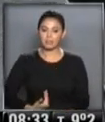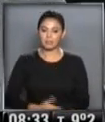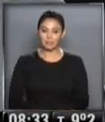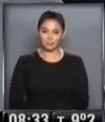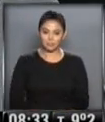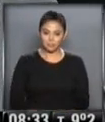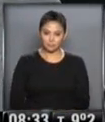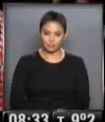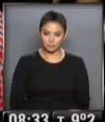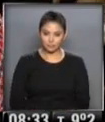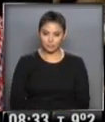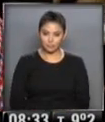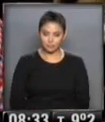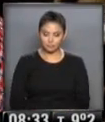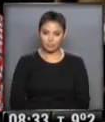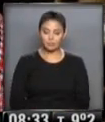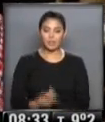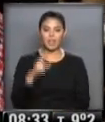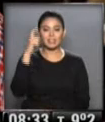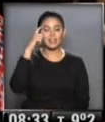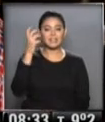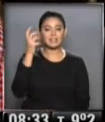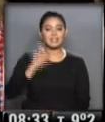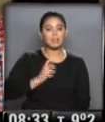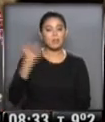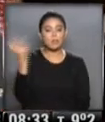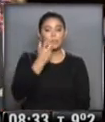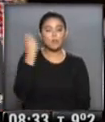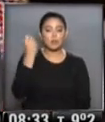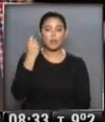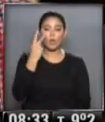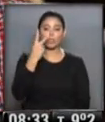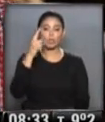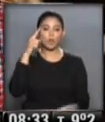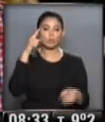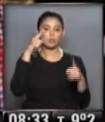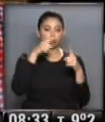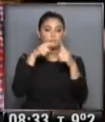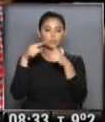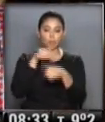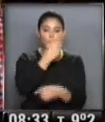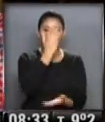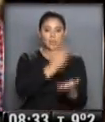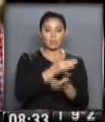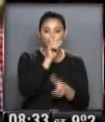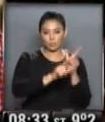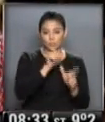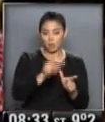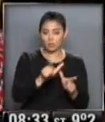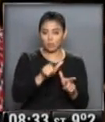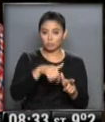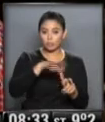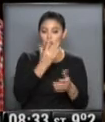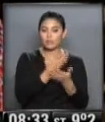Boudou. Mire, la década ganada yo creo que tiene dos ejes fundamentales. Uno, los derechos humanos, incluyendo muy fuerte